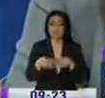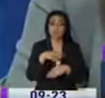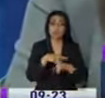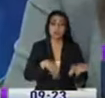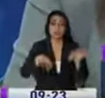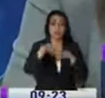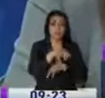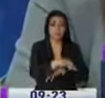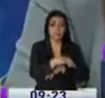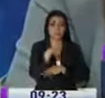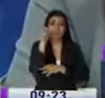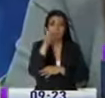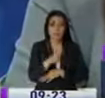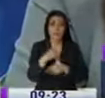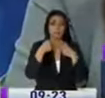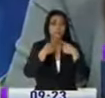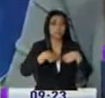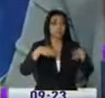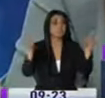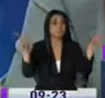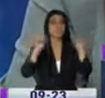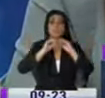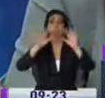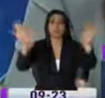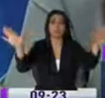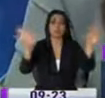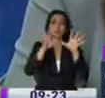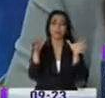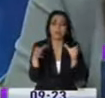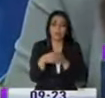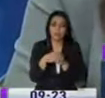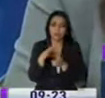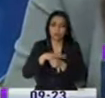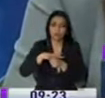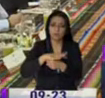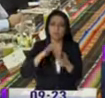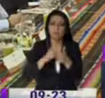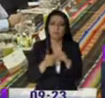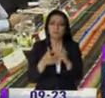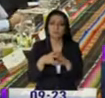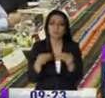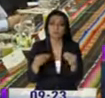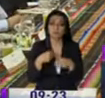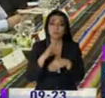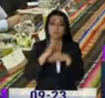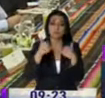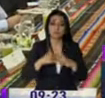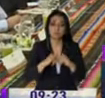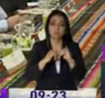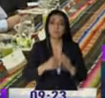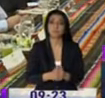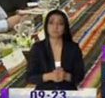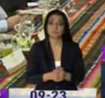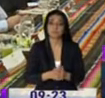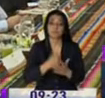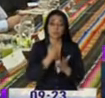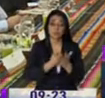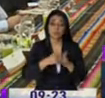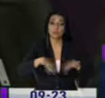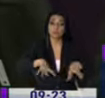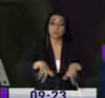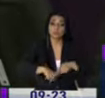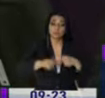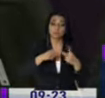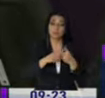de transición, se ventile hacia adentro. Pero el país continúa. En cuanto a la lucha contra la corrupción y al